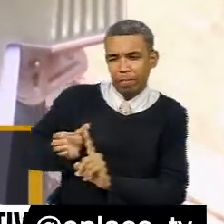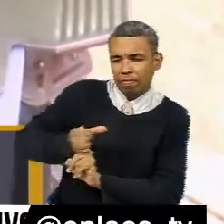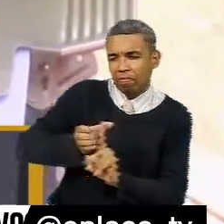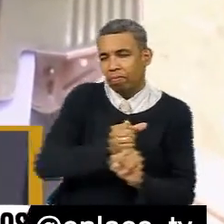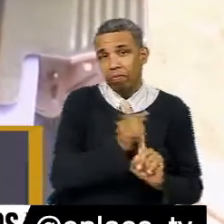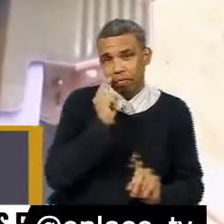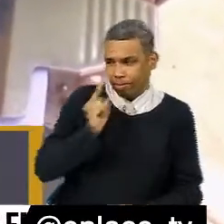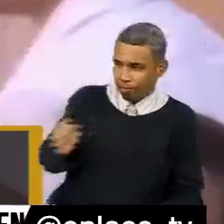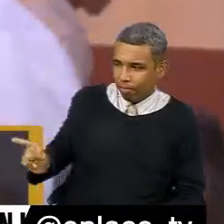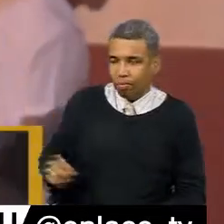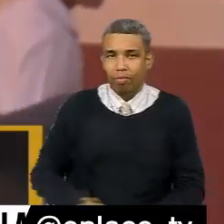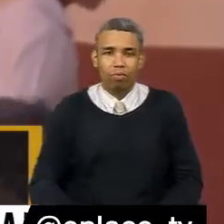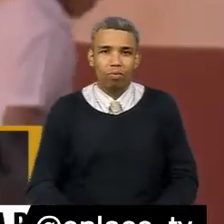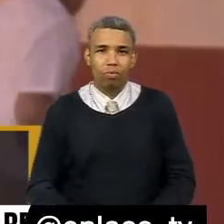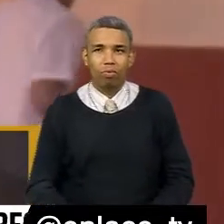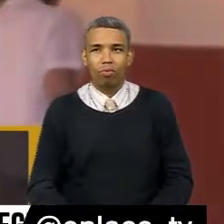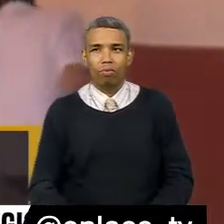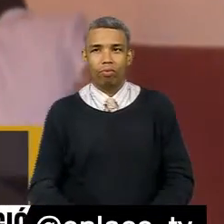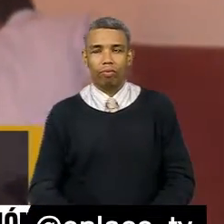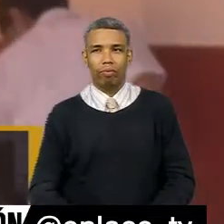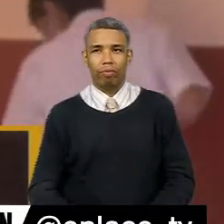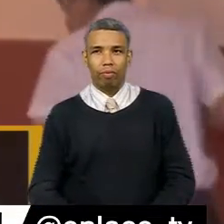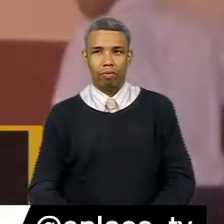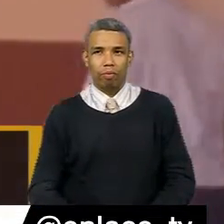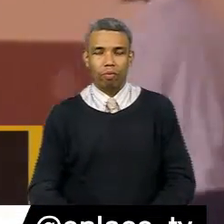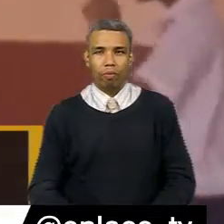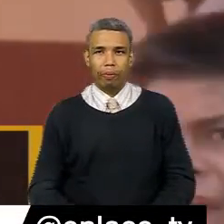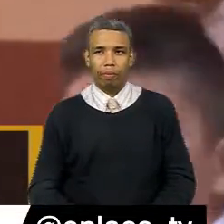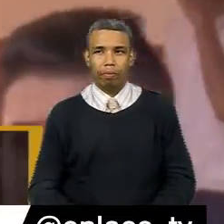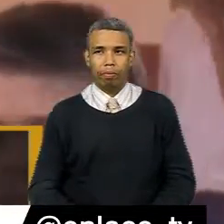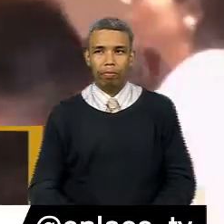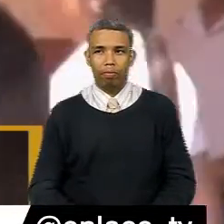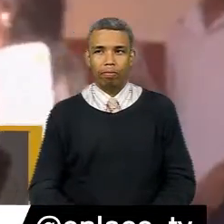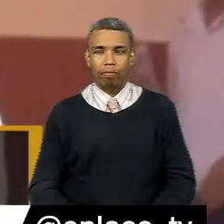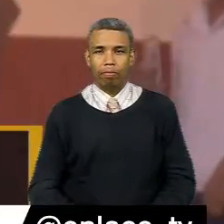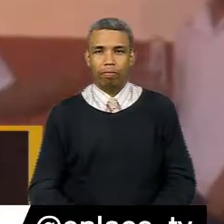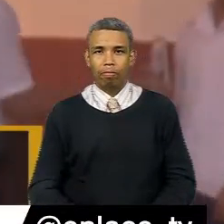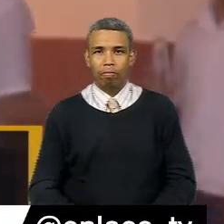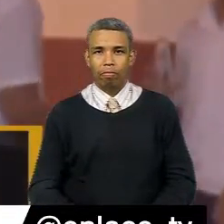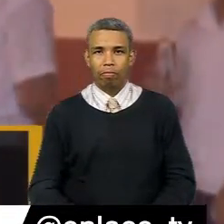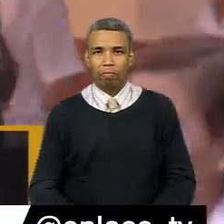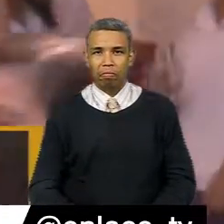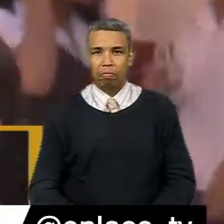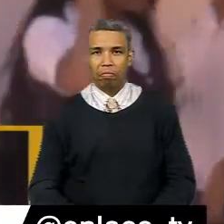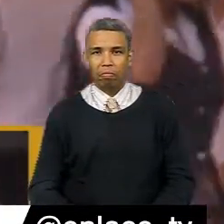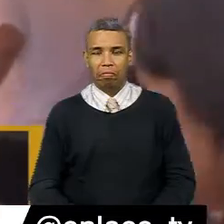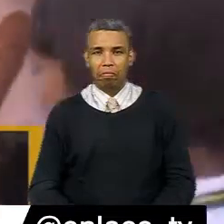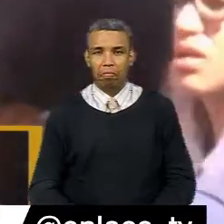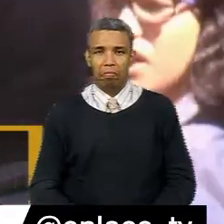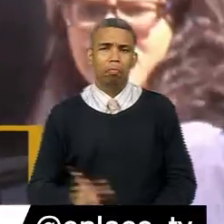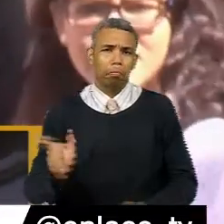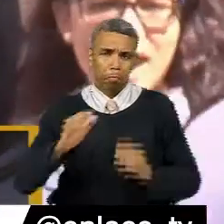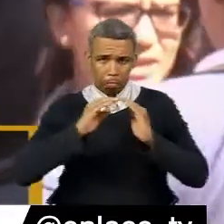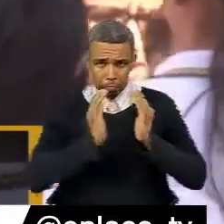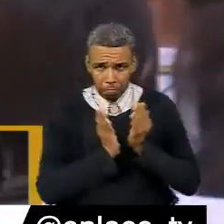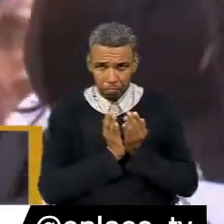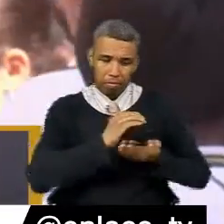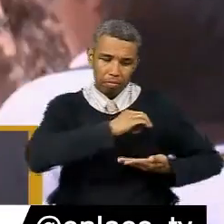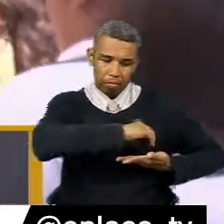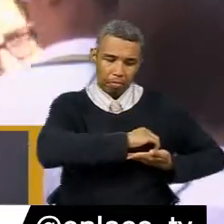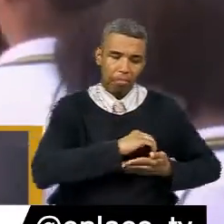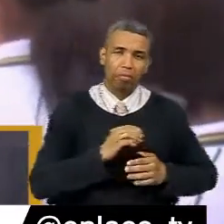parte de los uniformados. Bueno, en el día de hoy se realizó un registro pedagógico al interior de la institución educativa del Colegio El Castillo con el